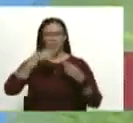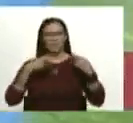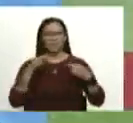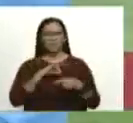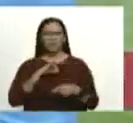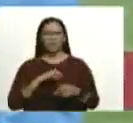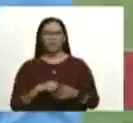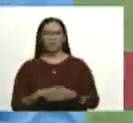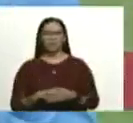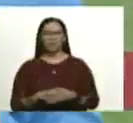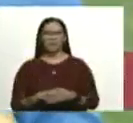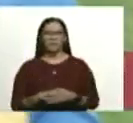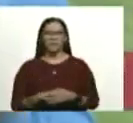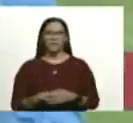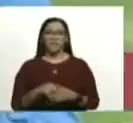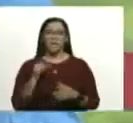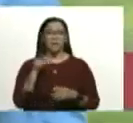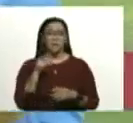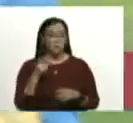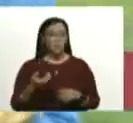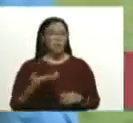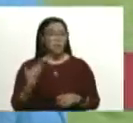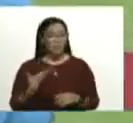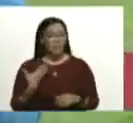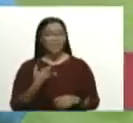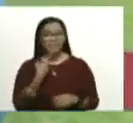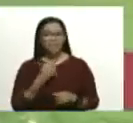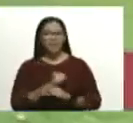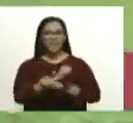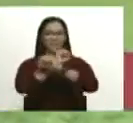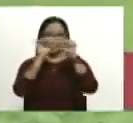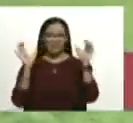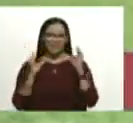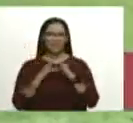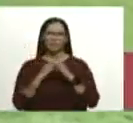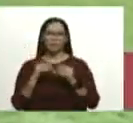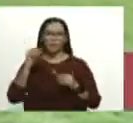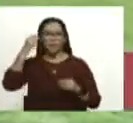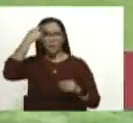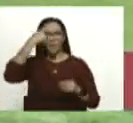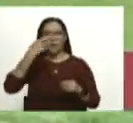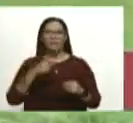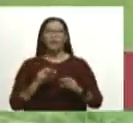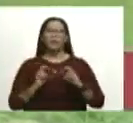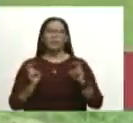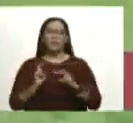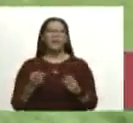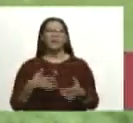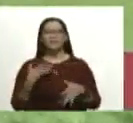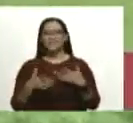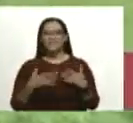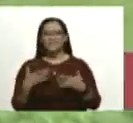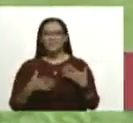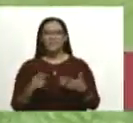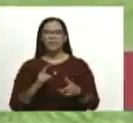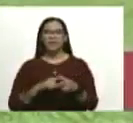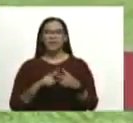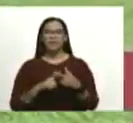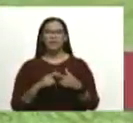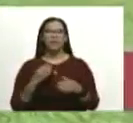mira, eso es clave y es muy importante decirlo y aclararlo a toda la población, porque esto es un tema que es muy sensible. Entonces,